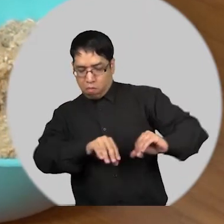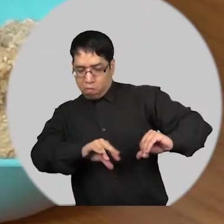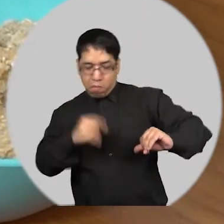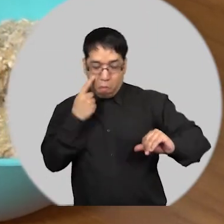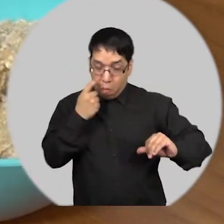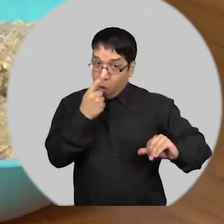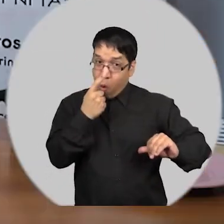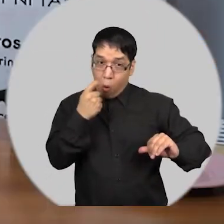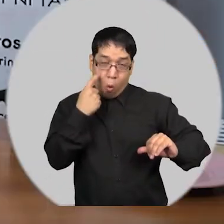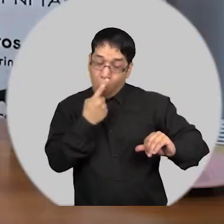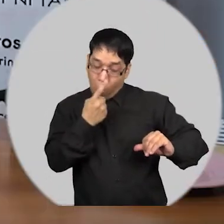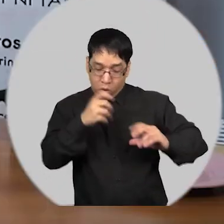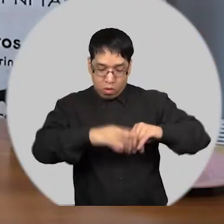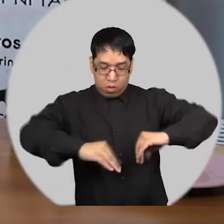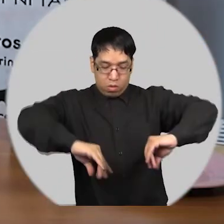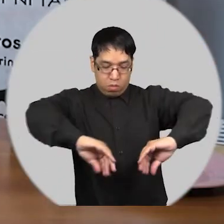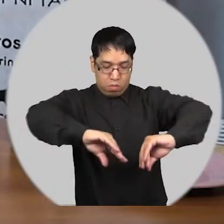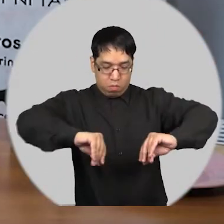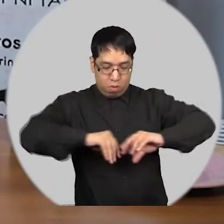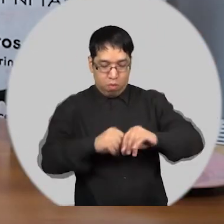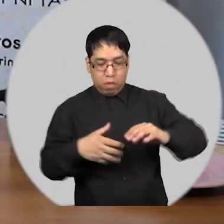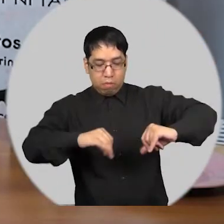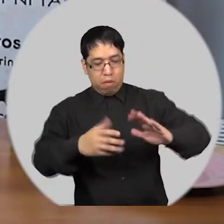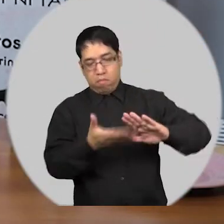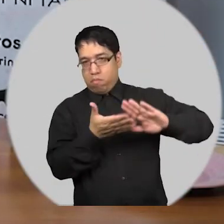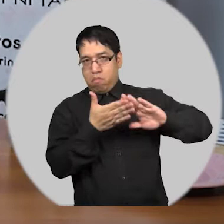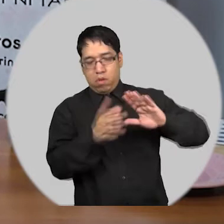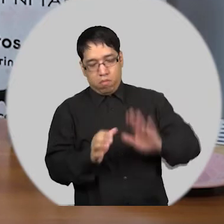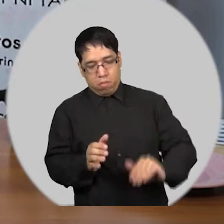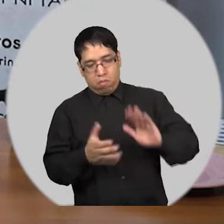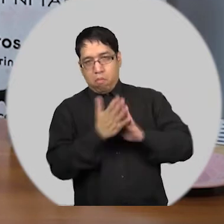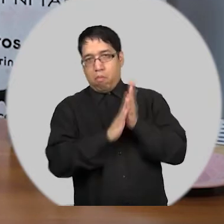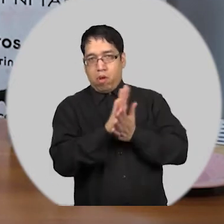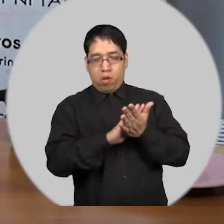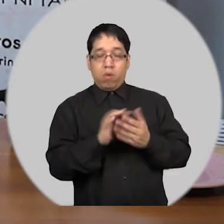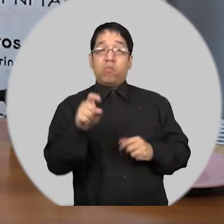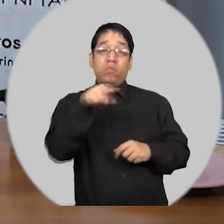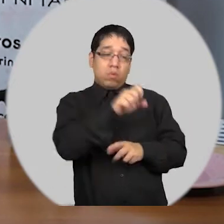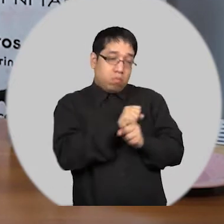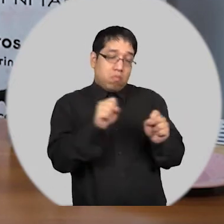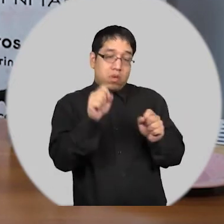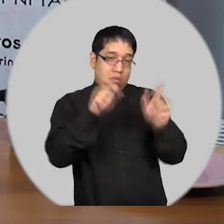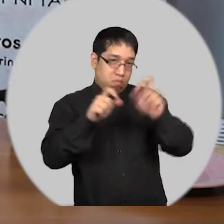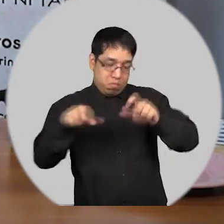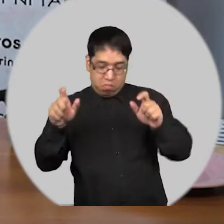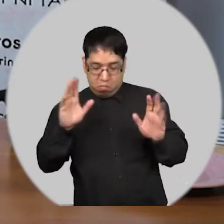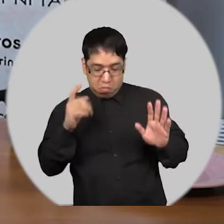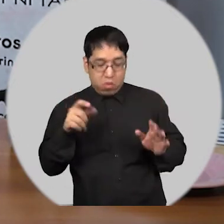va moldando la masa. No se pegan los dedos. Lo que sí, pueden ponerle un poquitito